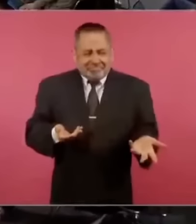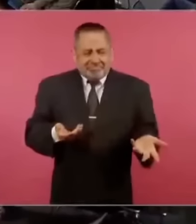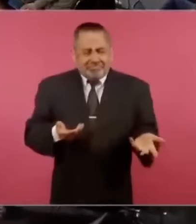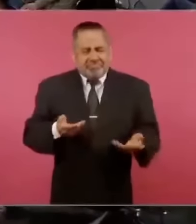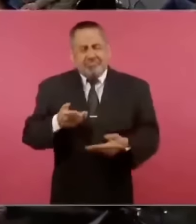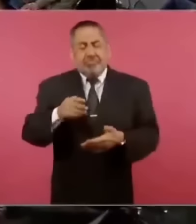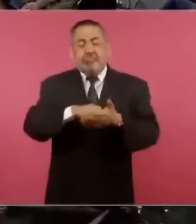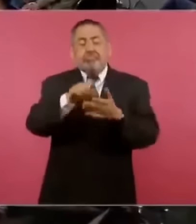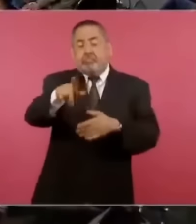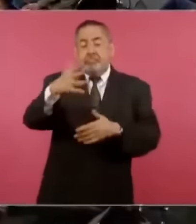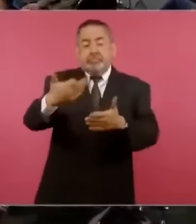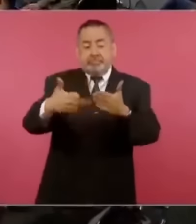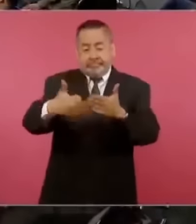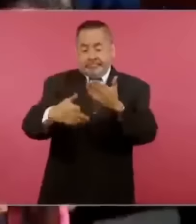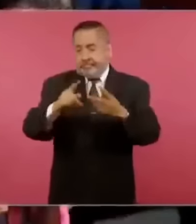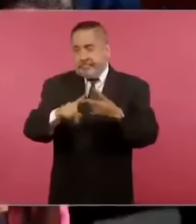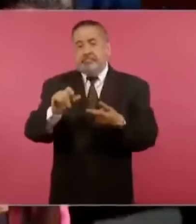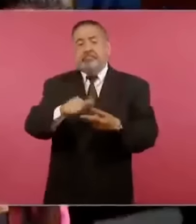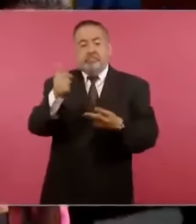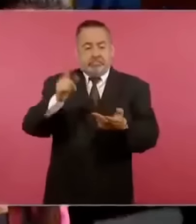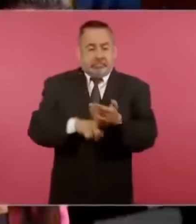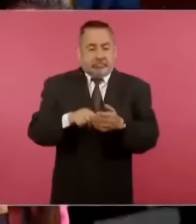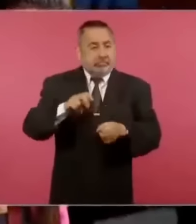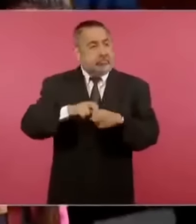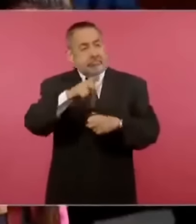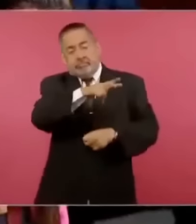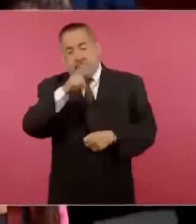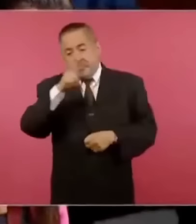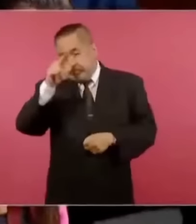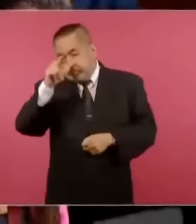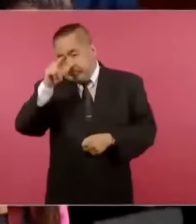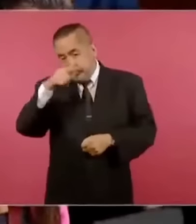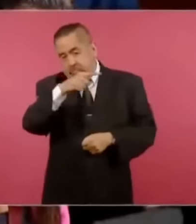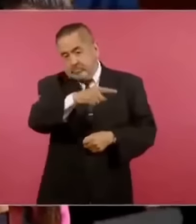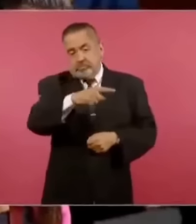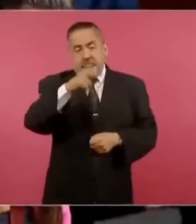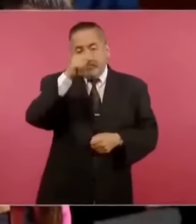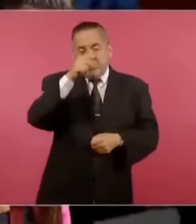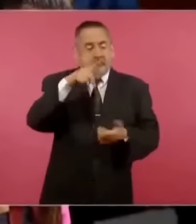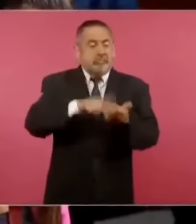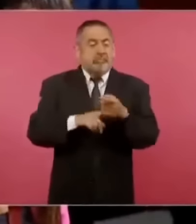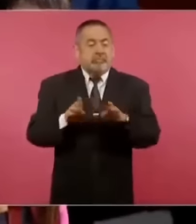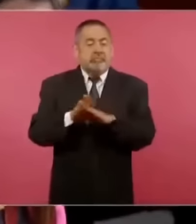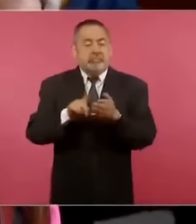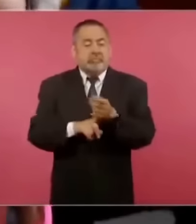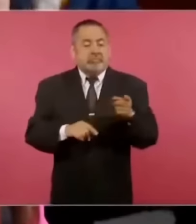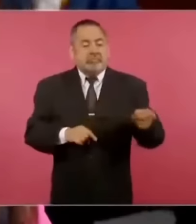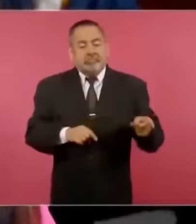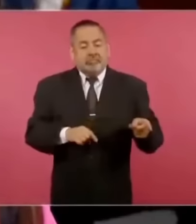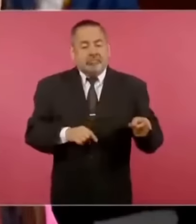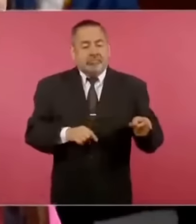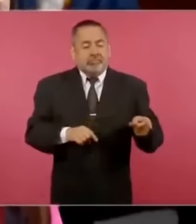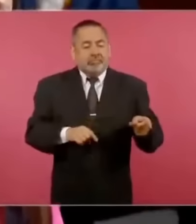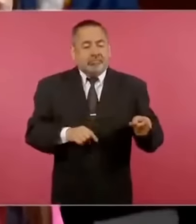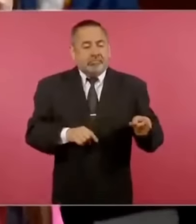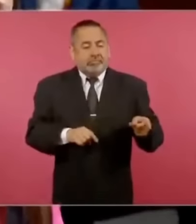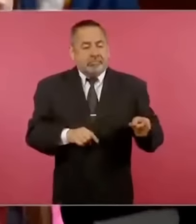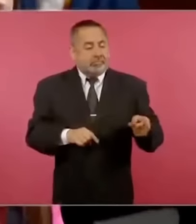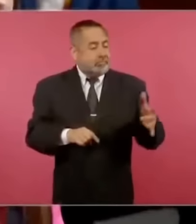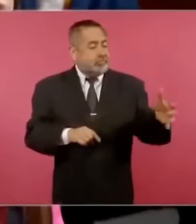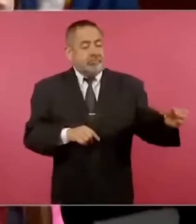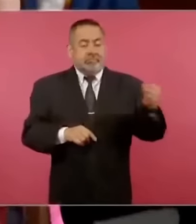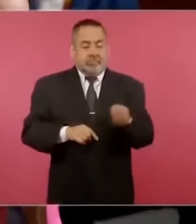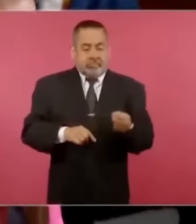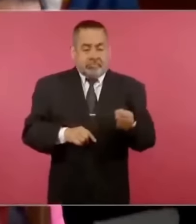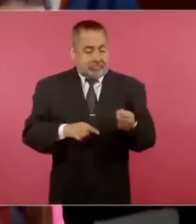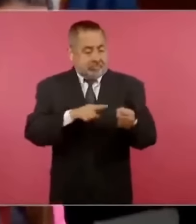por ejemplo, me faltaba mencionar a otra, en Hermosillo. O sea, en Hermosillo llevan a una persona